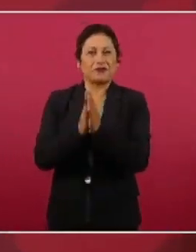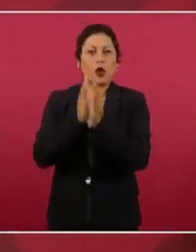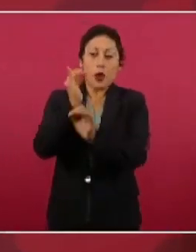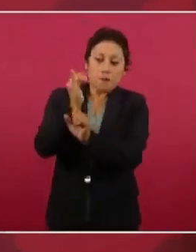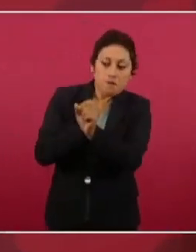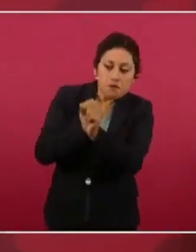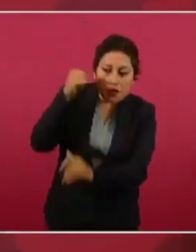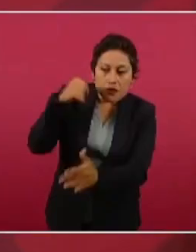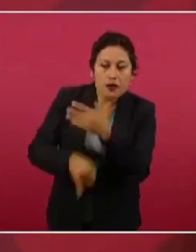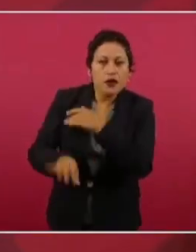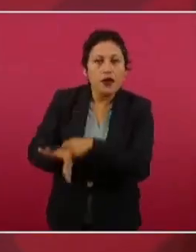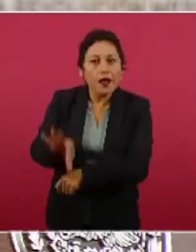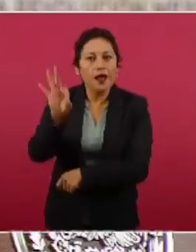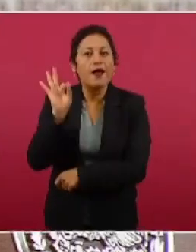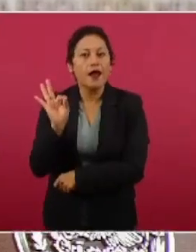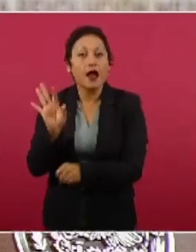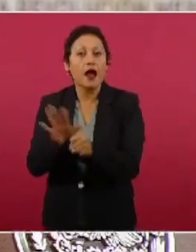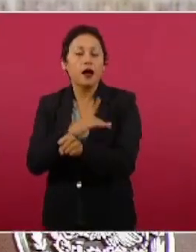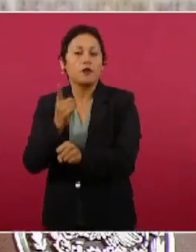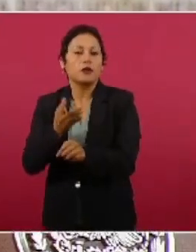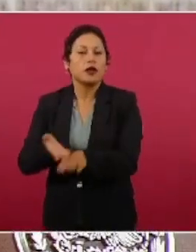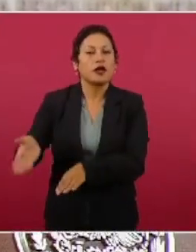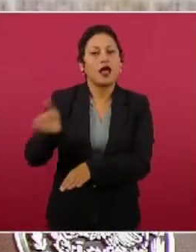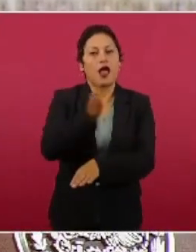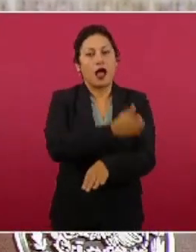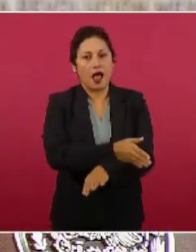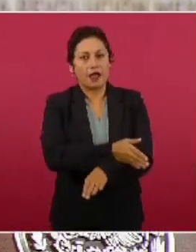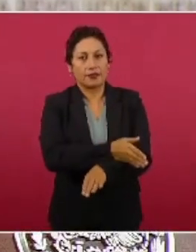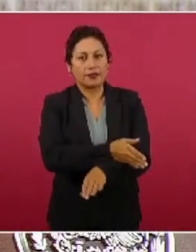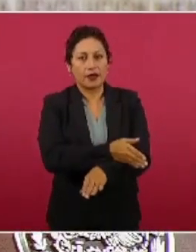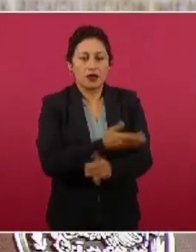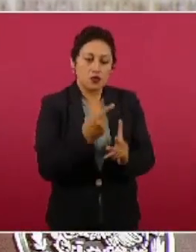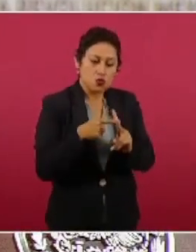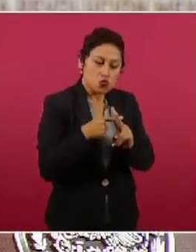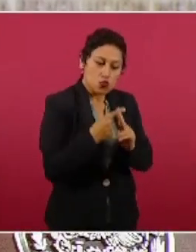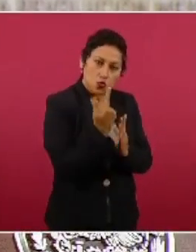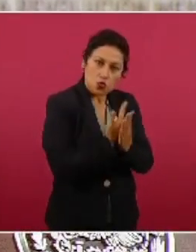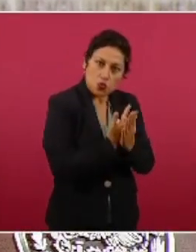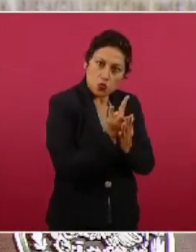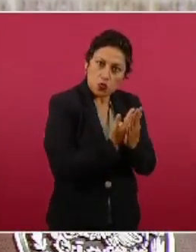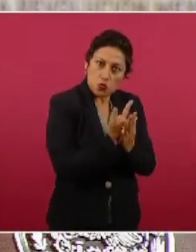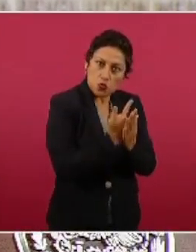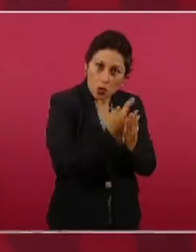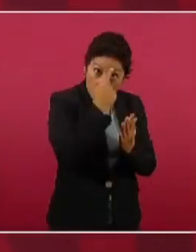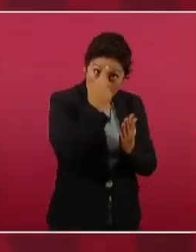que tenían para construir el aeropuerto en el lago de Texcoco eran